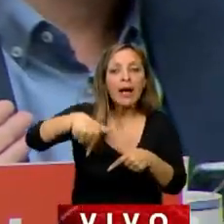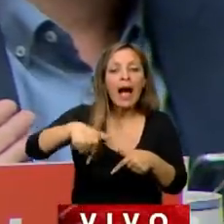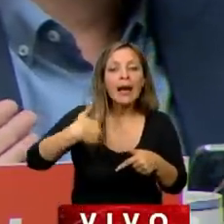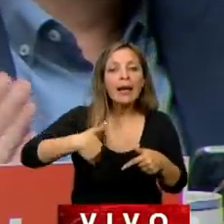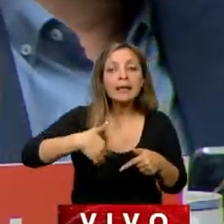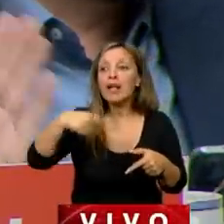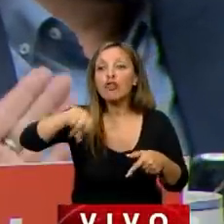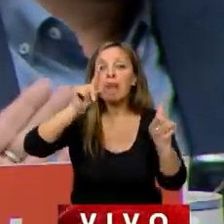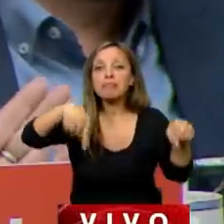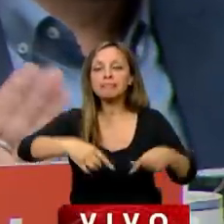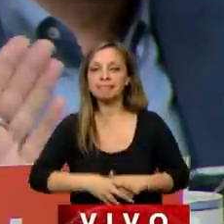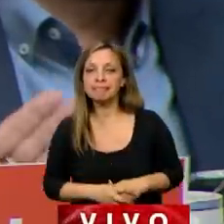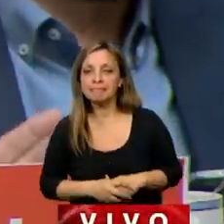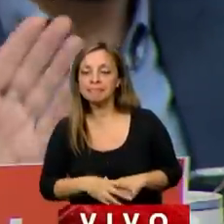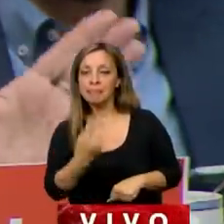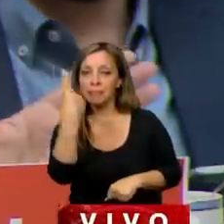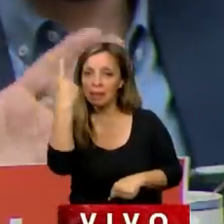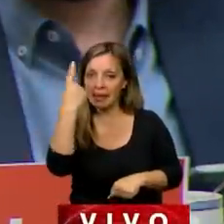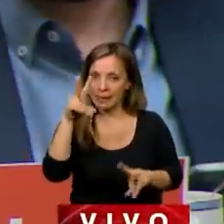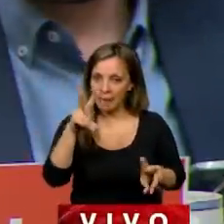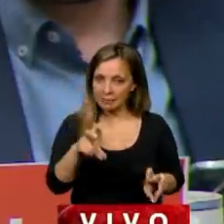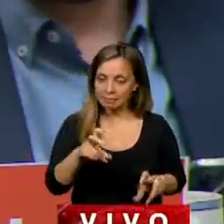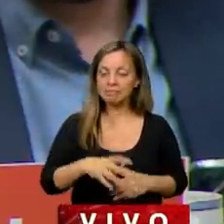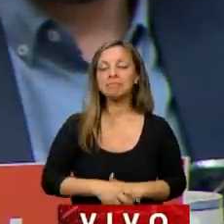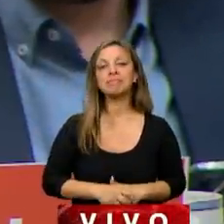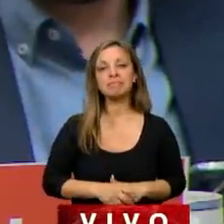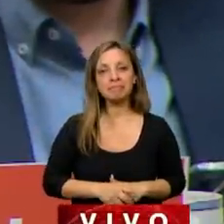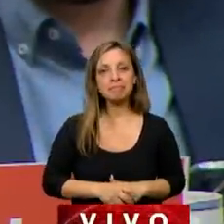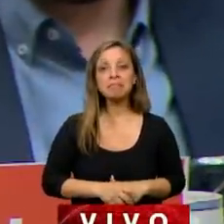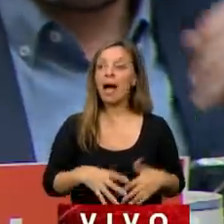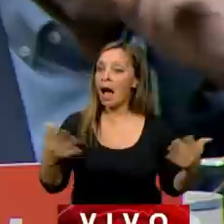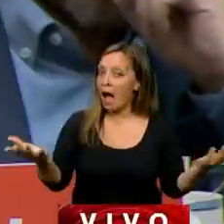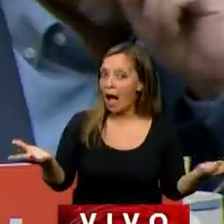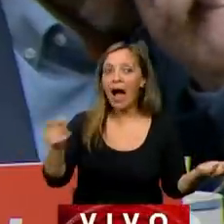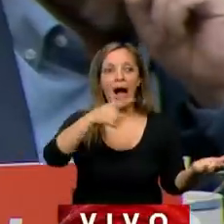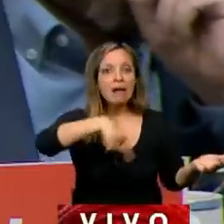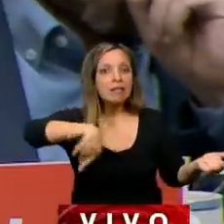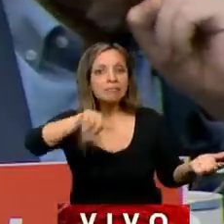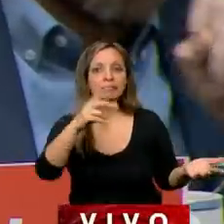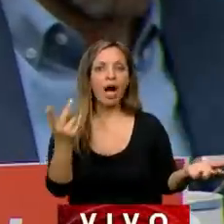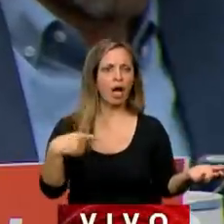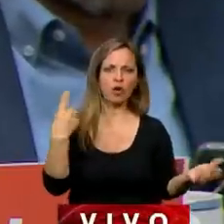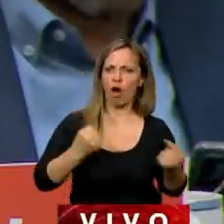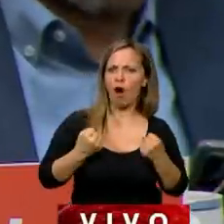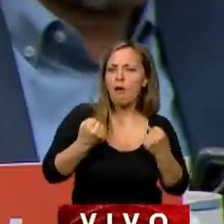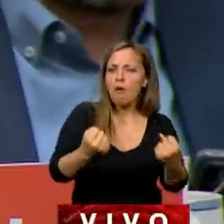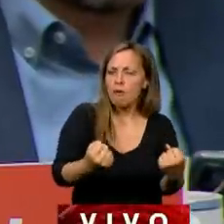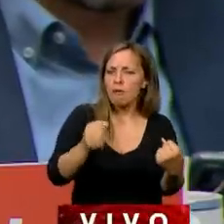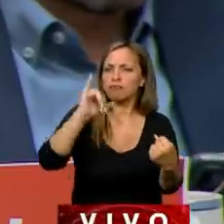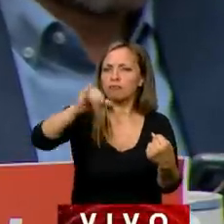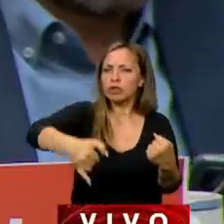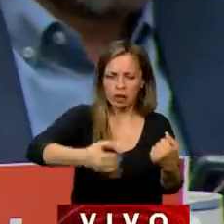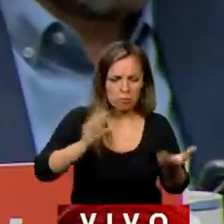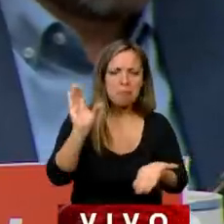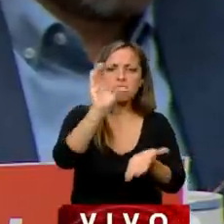enterados. Primer tema, por lo tanto, una energía enorme en defender que se gasten